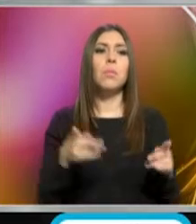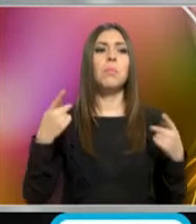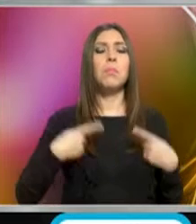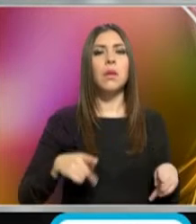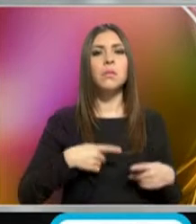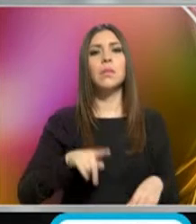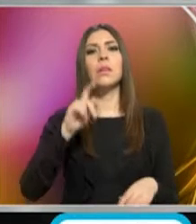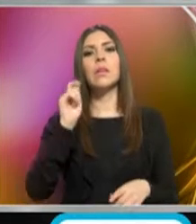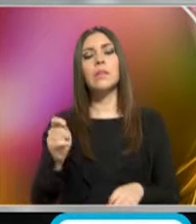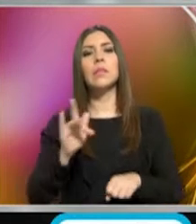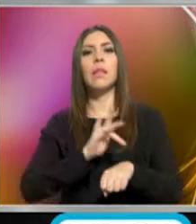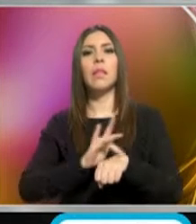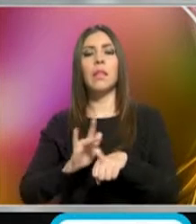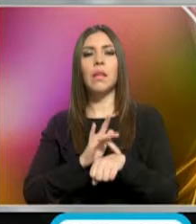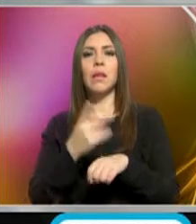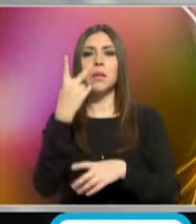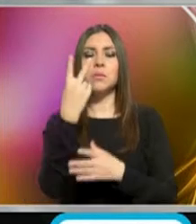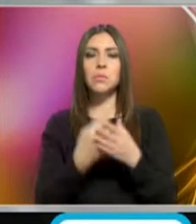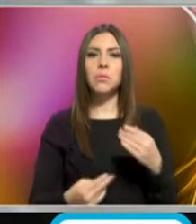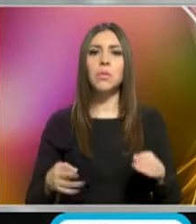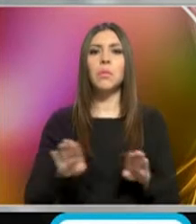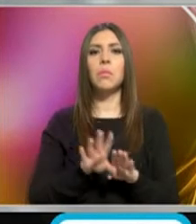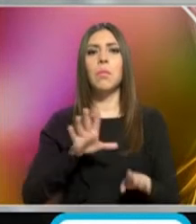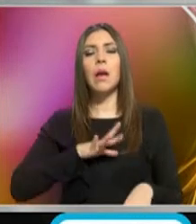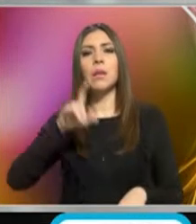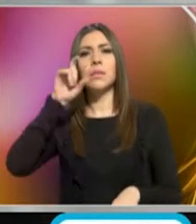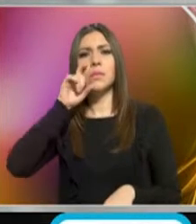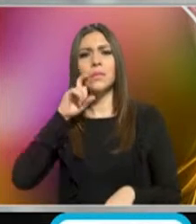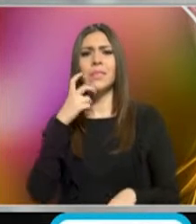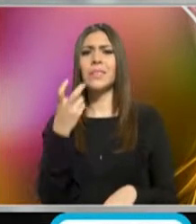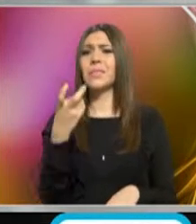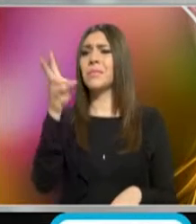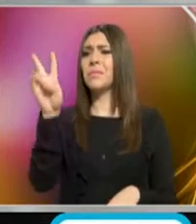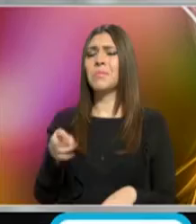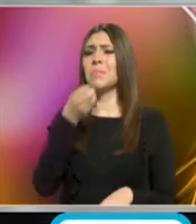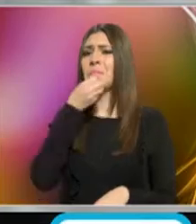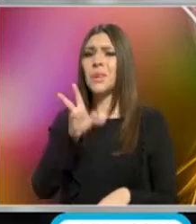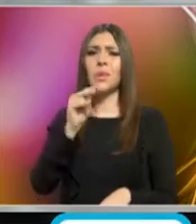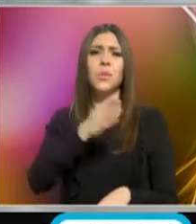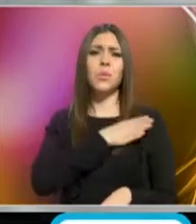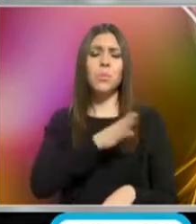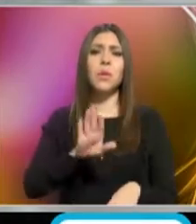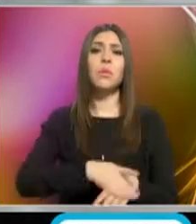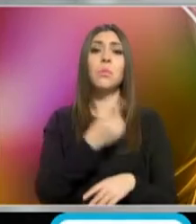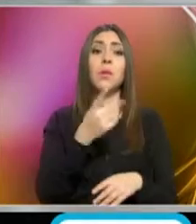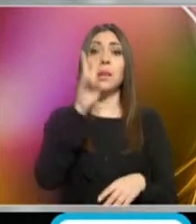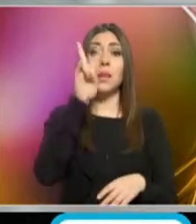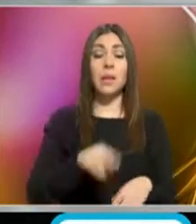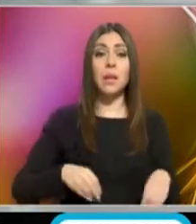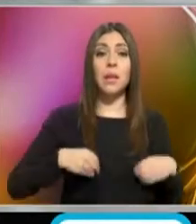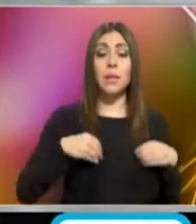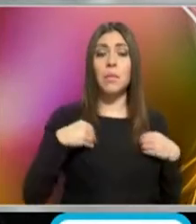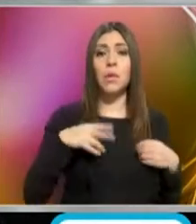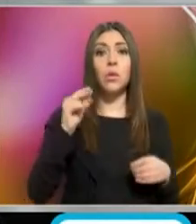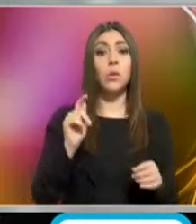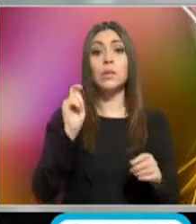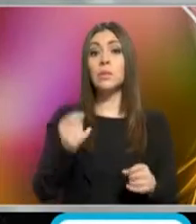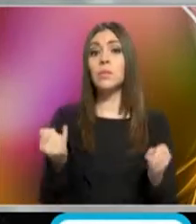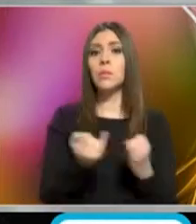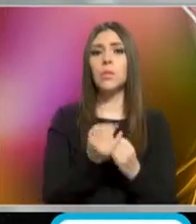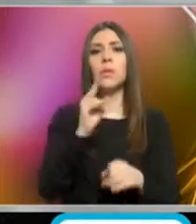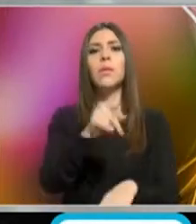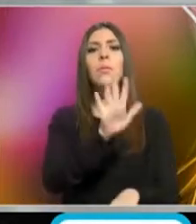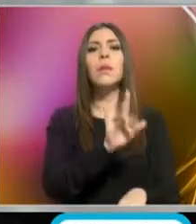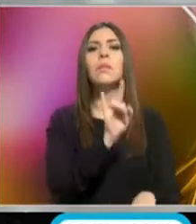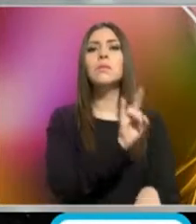muestran desnudas teniendo relaciones sexuales. Pero esto no es padre, no es bueno, porque en la vida real no funciona así. Es ficción. Es ficción. Y